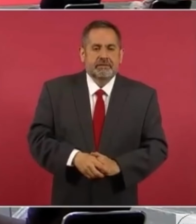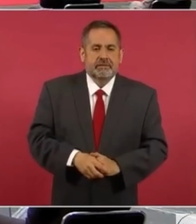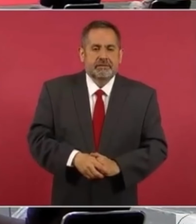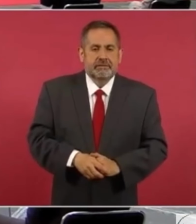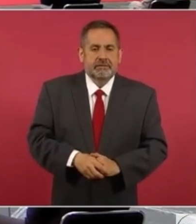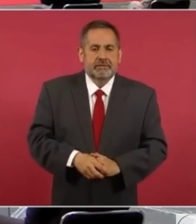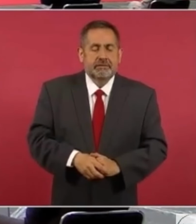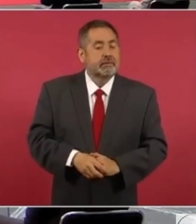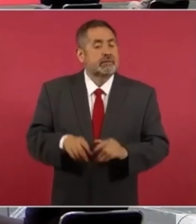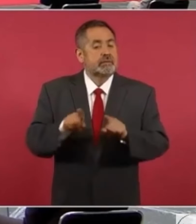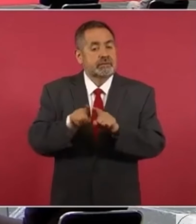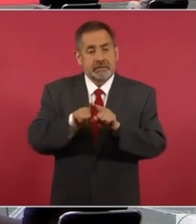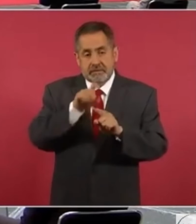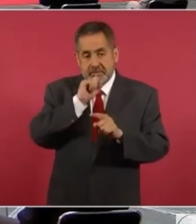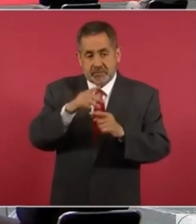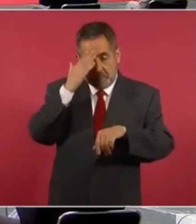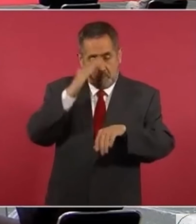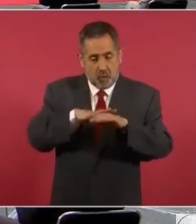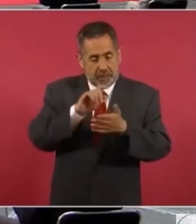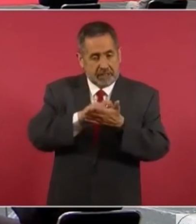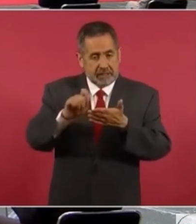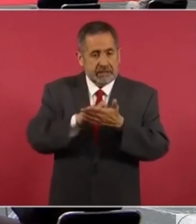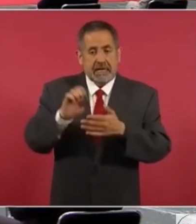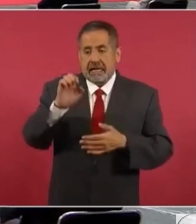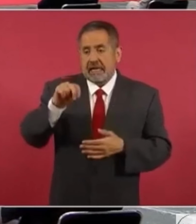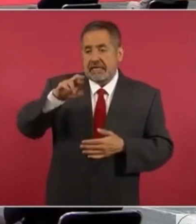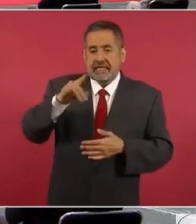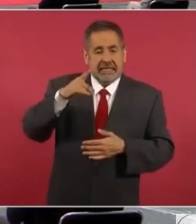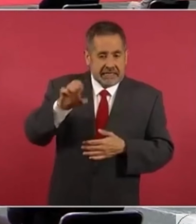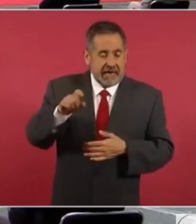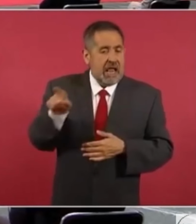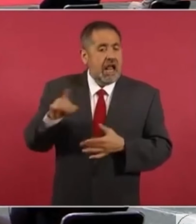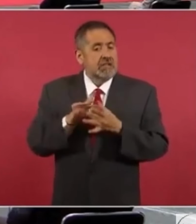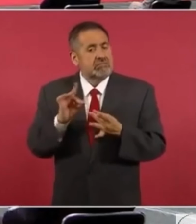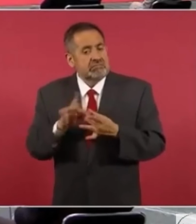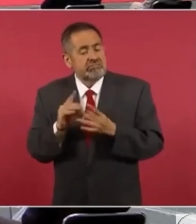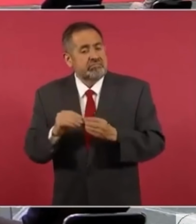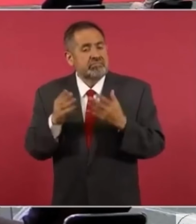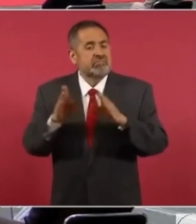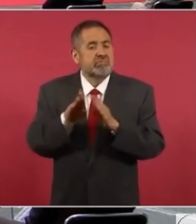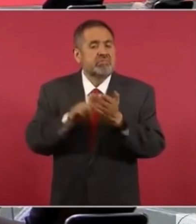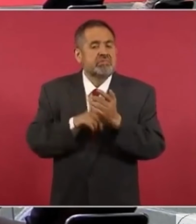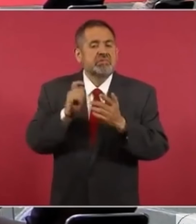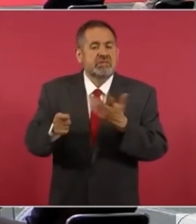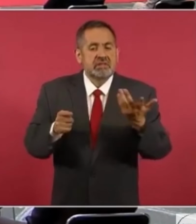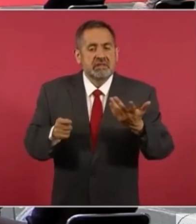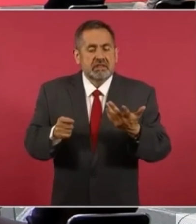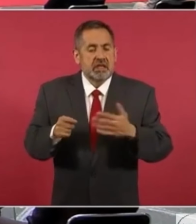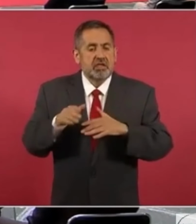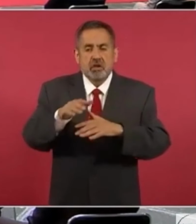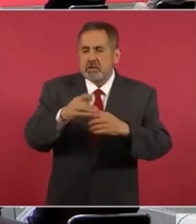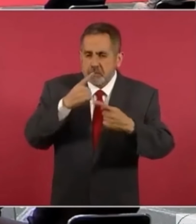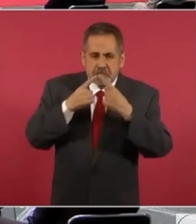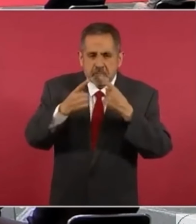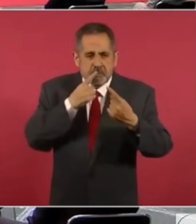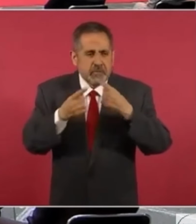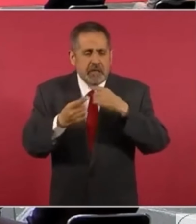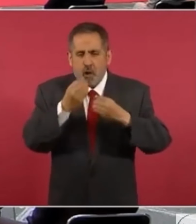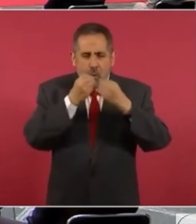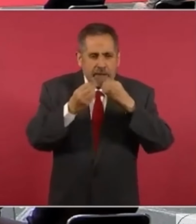También en esas memorias, Enrique cuenta cómo en las sobremesas, en